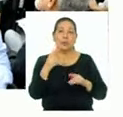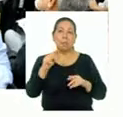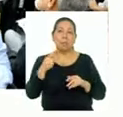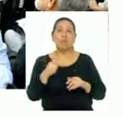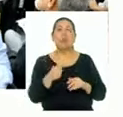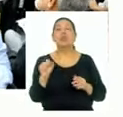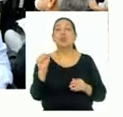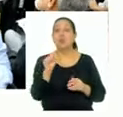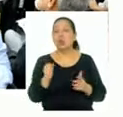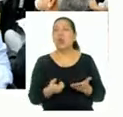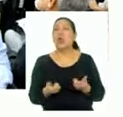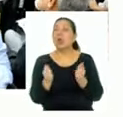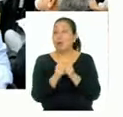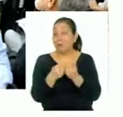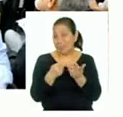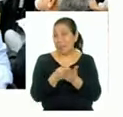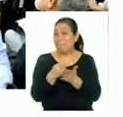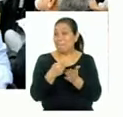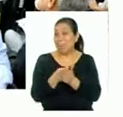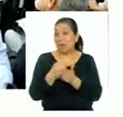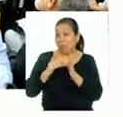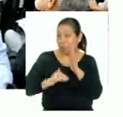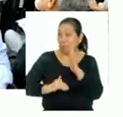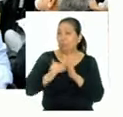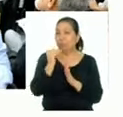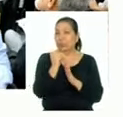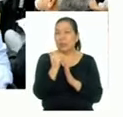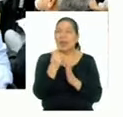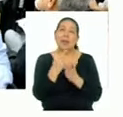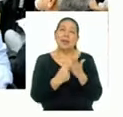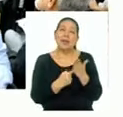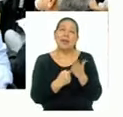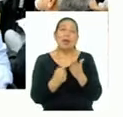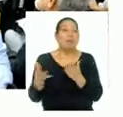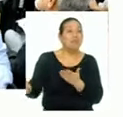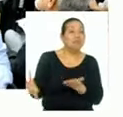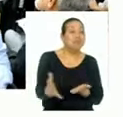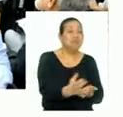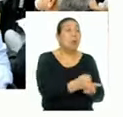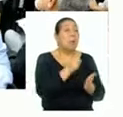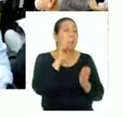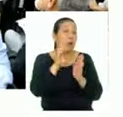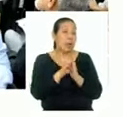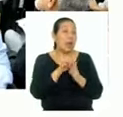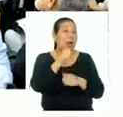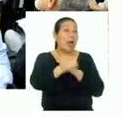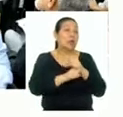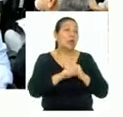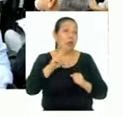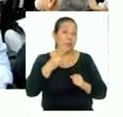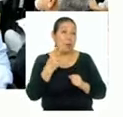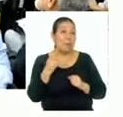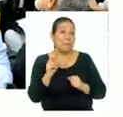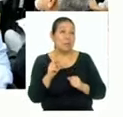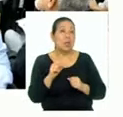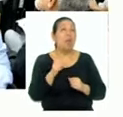17.272.000 soles. Con este monto ya superamos lo que se había recaudado, por ejemplo, en el año 2020 y en el